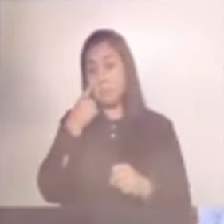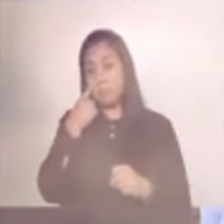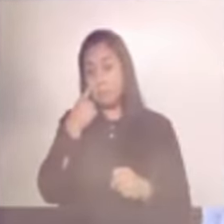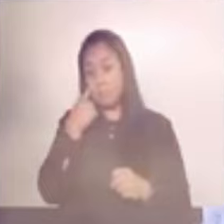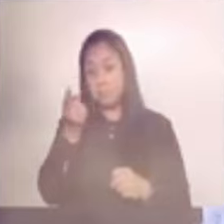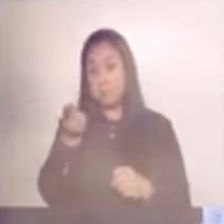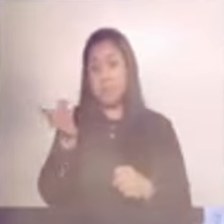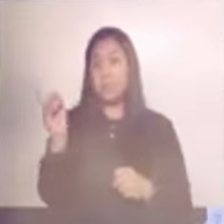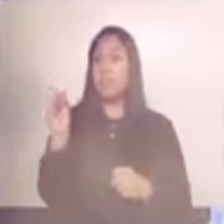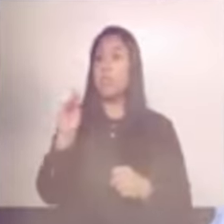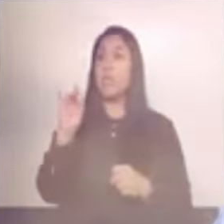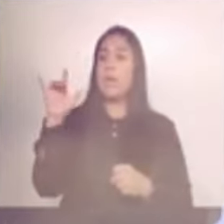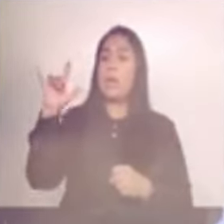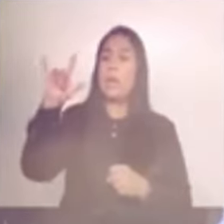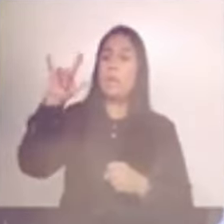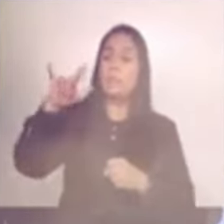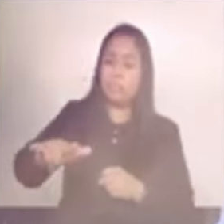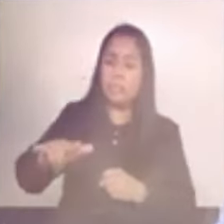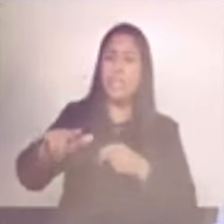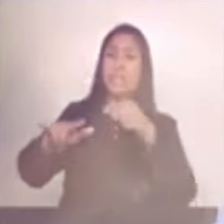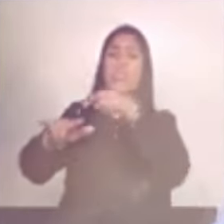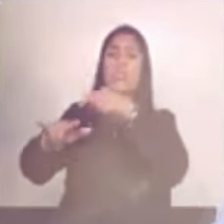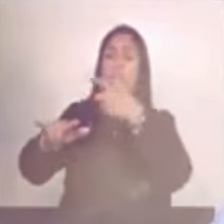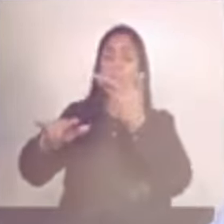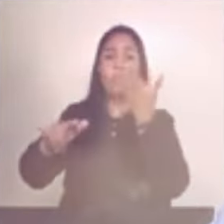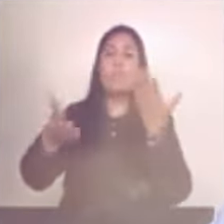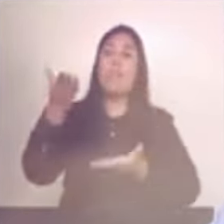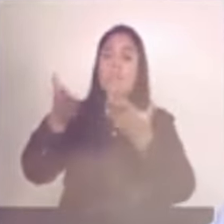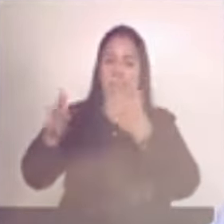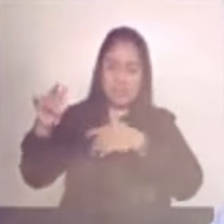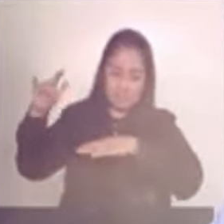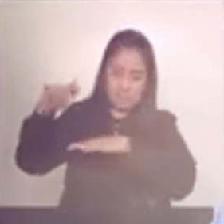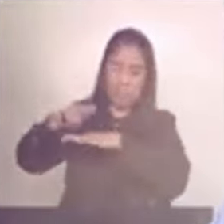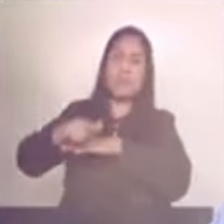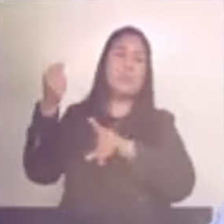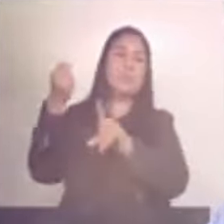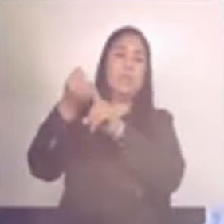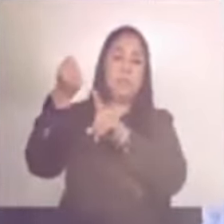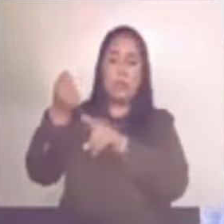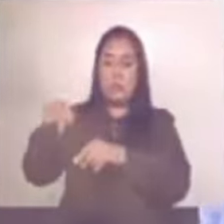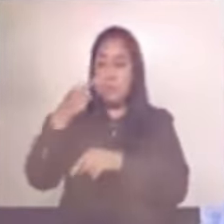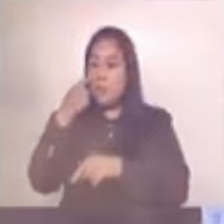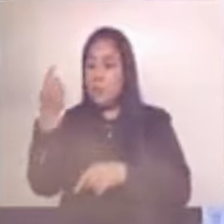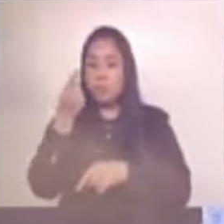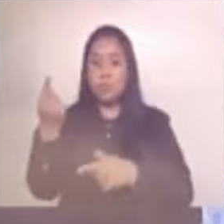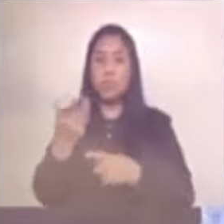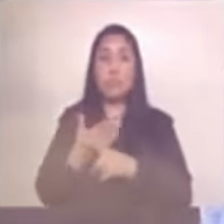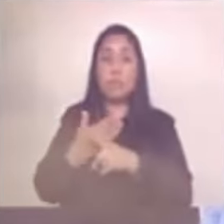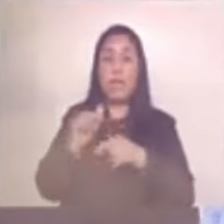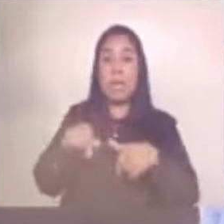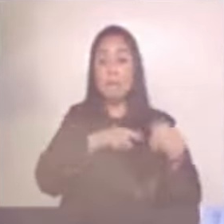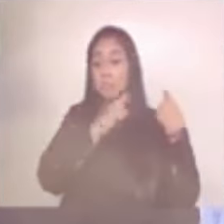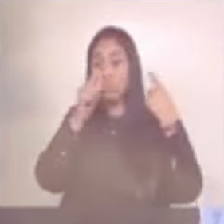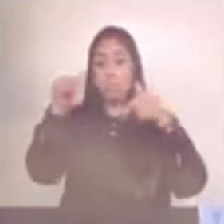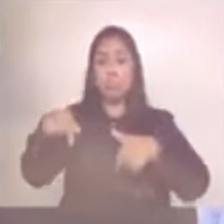en la zona donde se estima que puede haber tenido lugar el accidente para tratar de encontrar. El problema es que hasta este momento no se ha